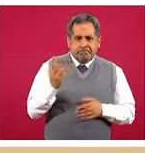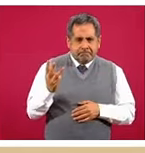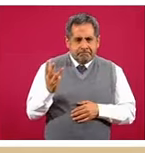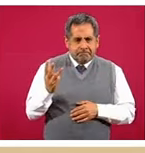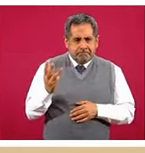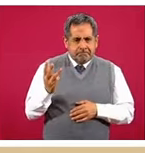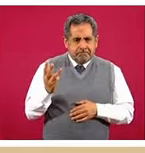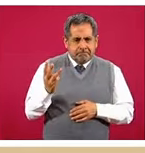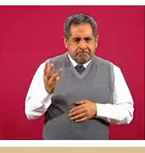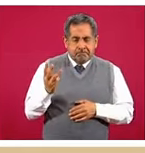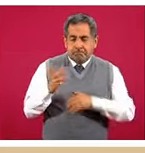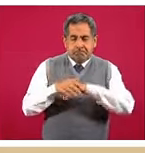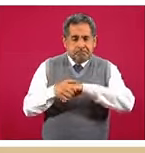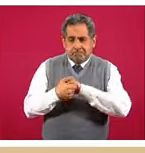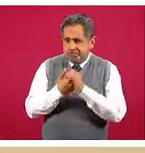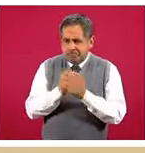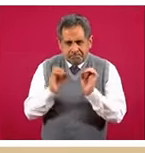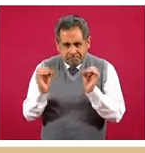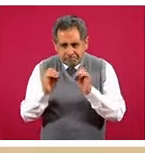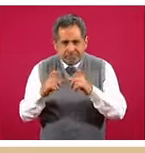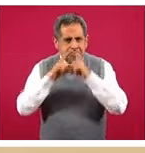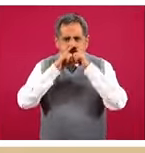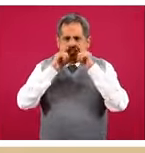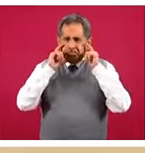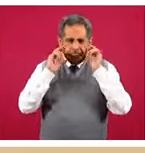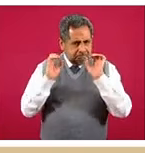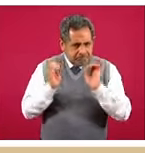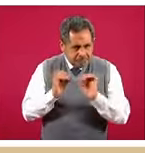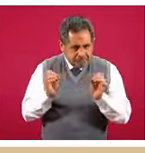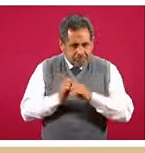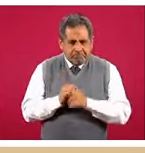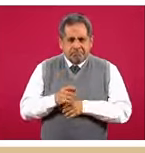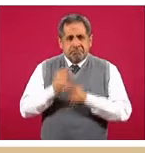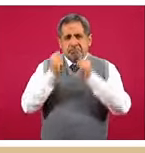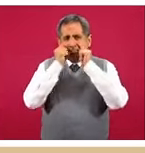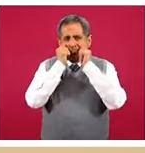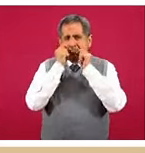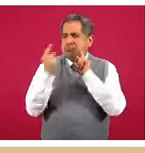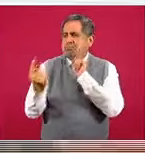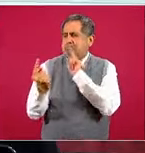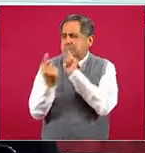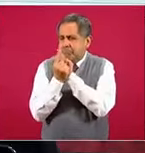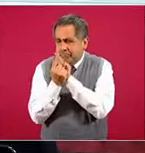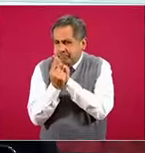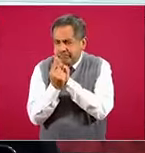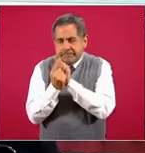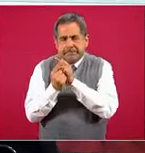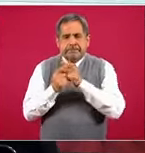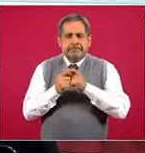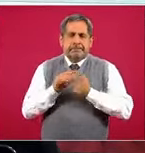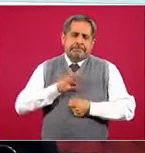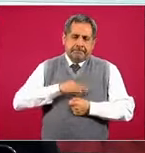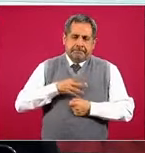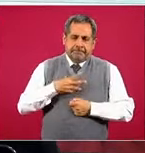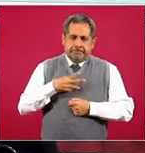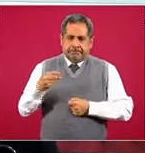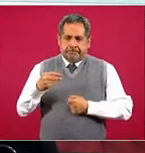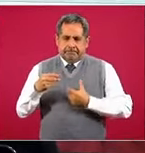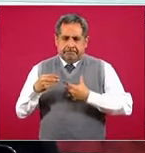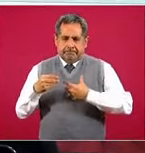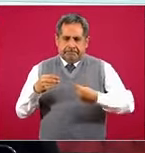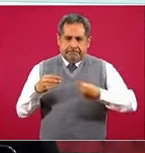no se lavaron sus manos, no utilizaron cubrebocas, no respetaron su sana distancia y entonces resulta en